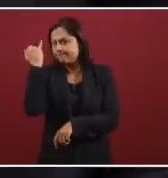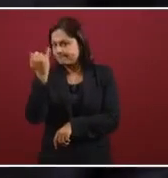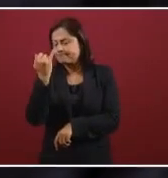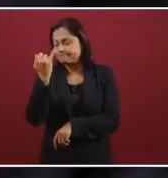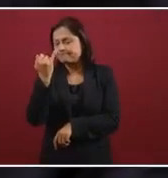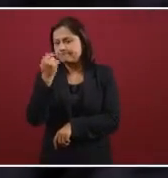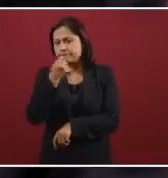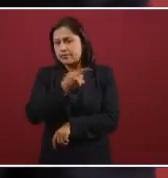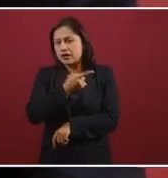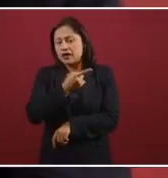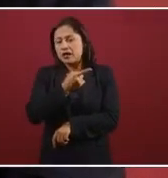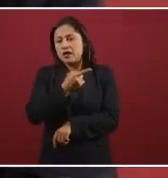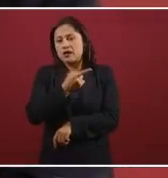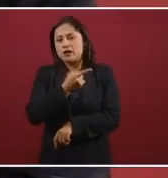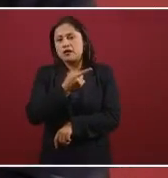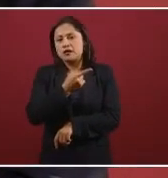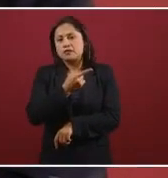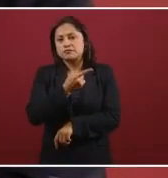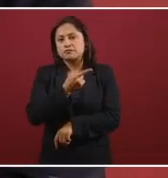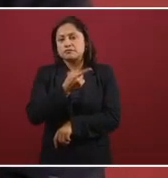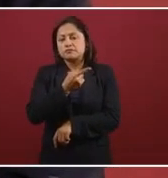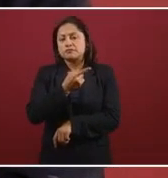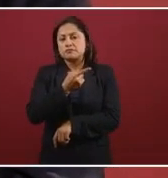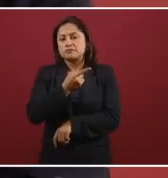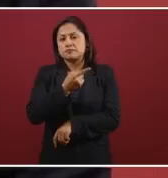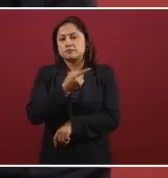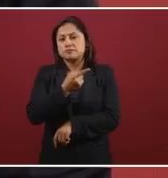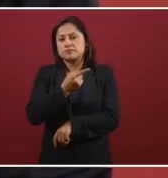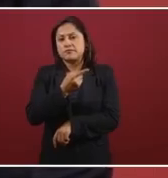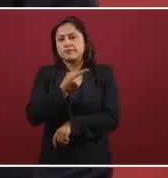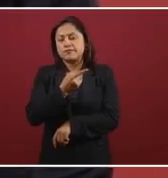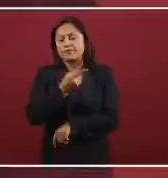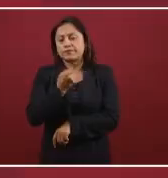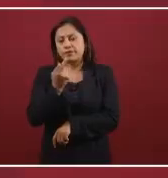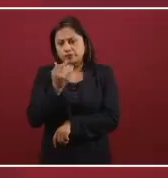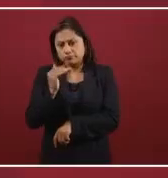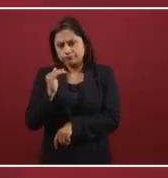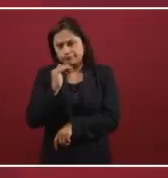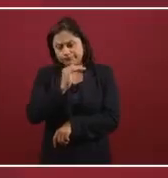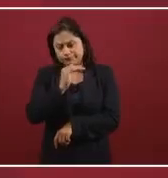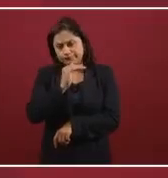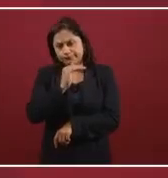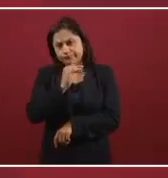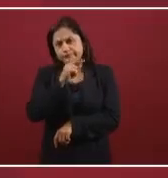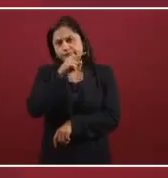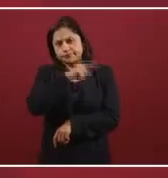solicitar que intervengan para